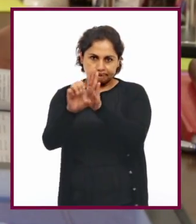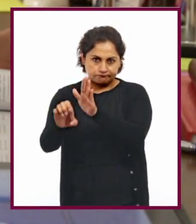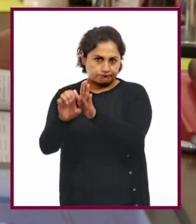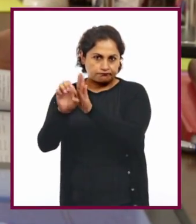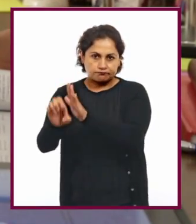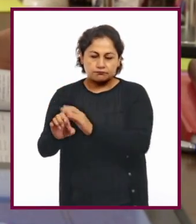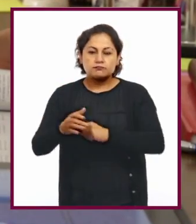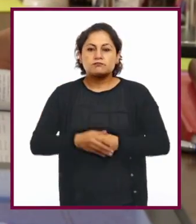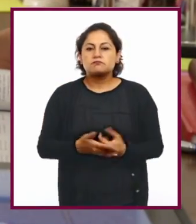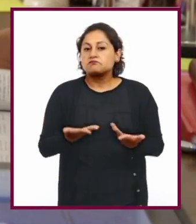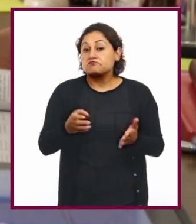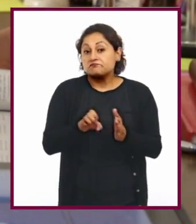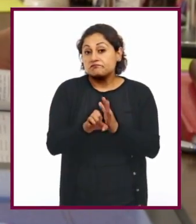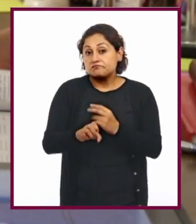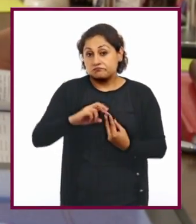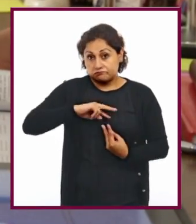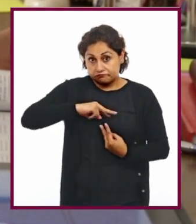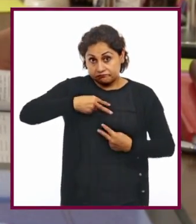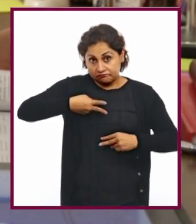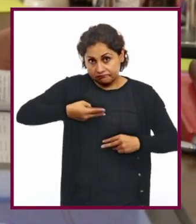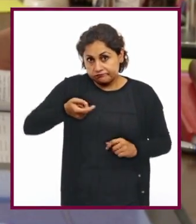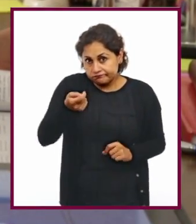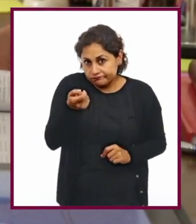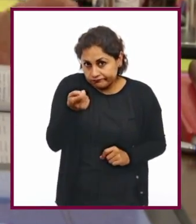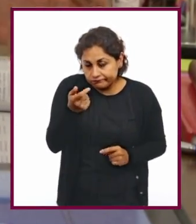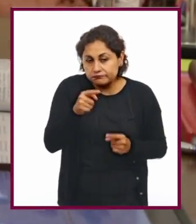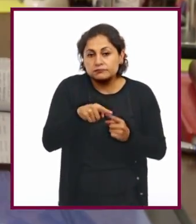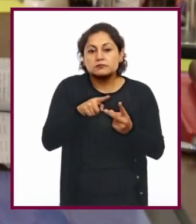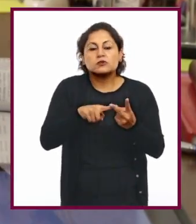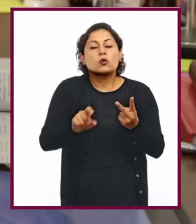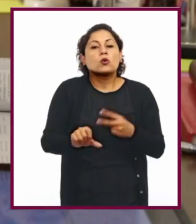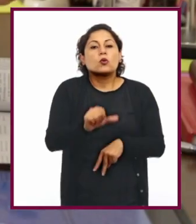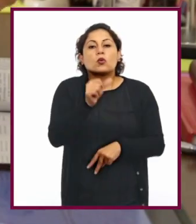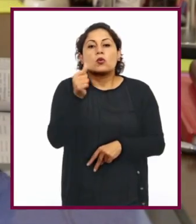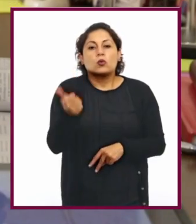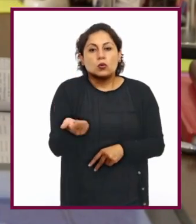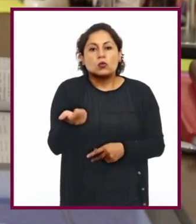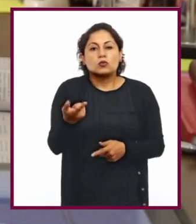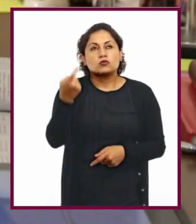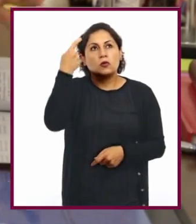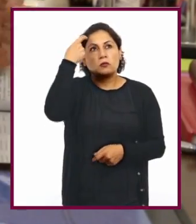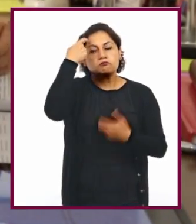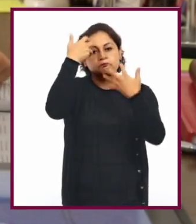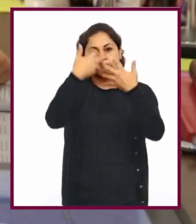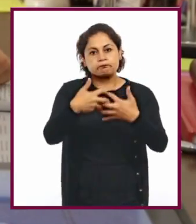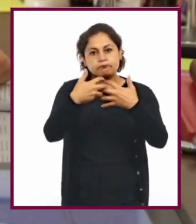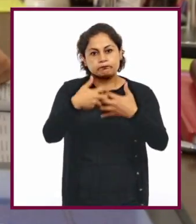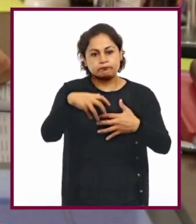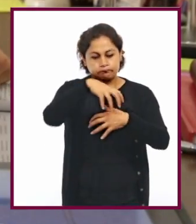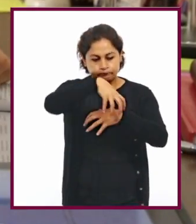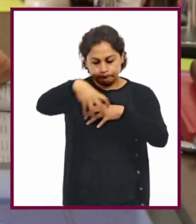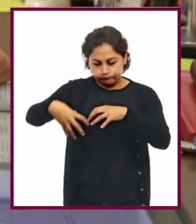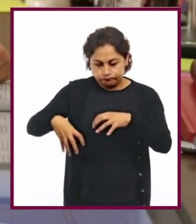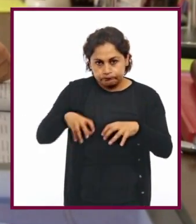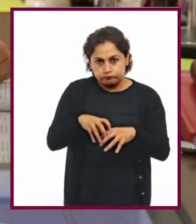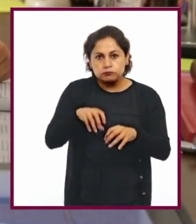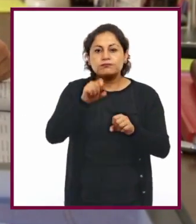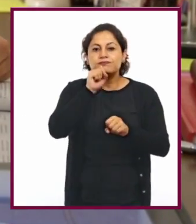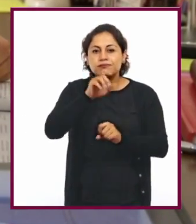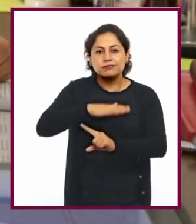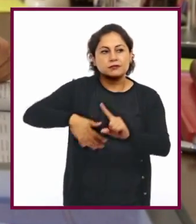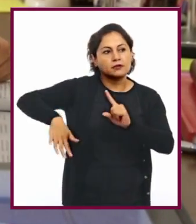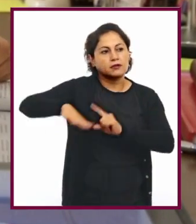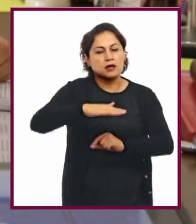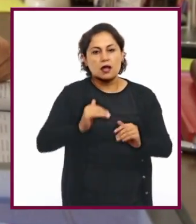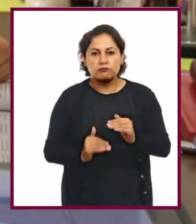muchas cosas. Un poquito en carga genética, otro por la forma del cerebro y el contexto social